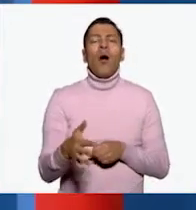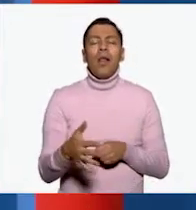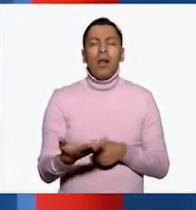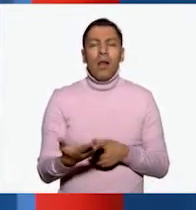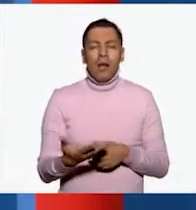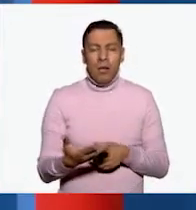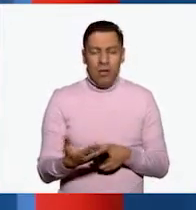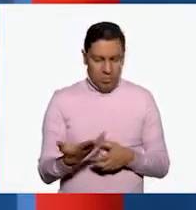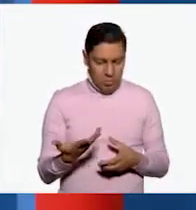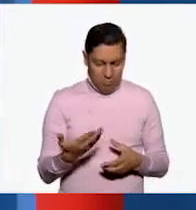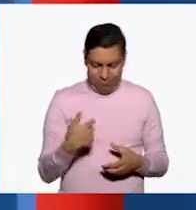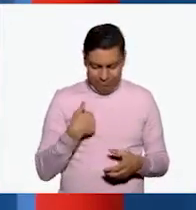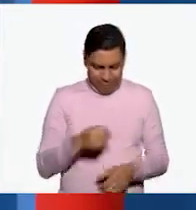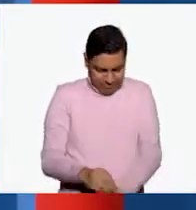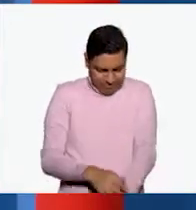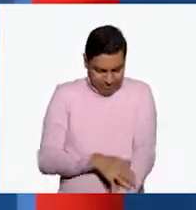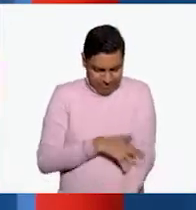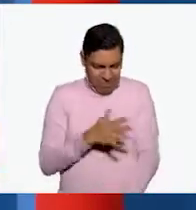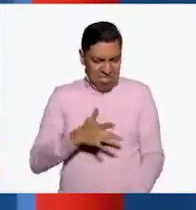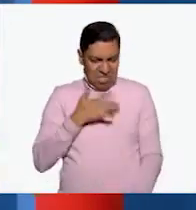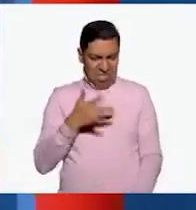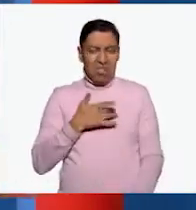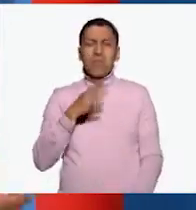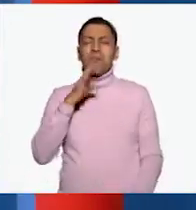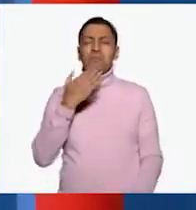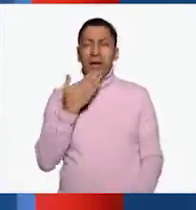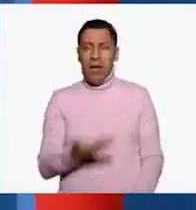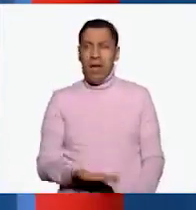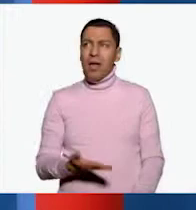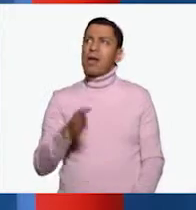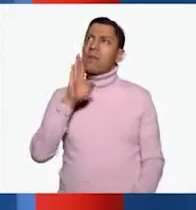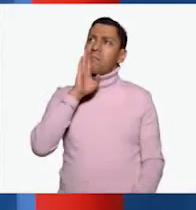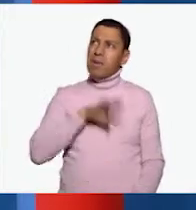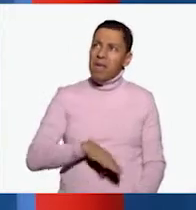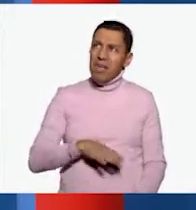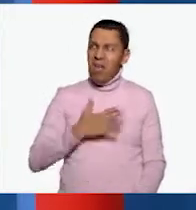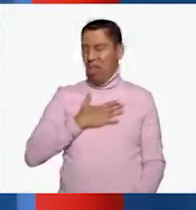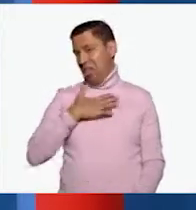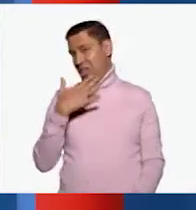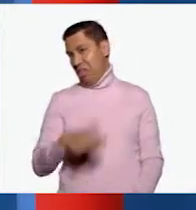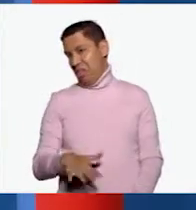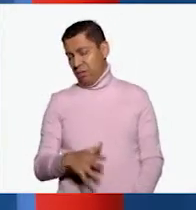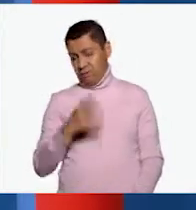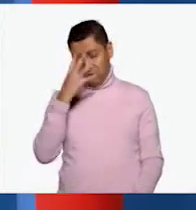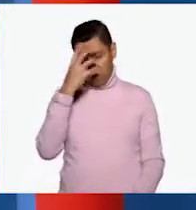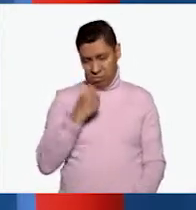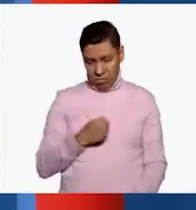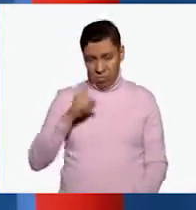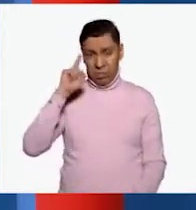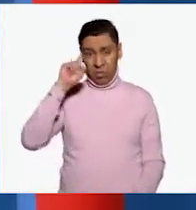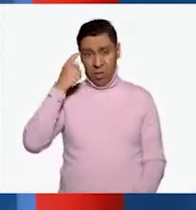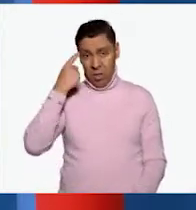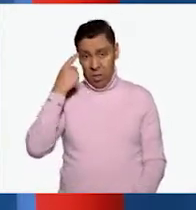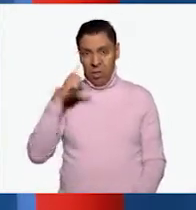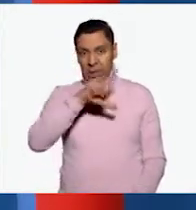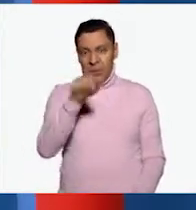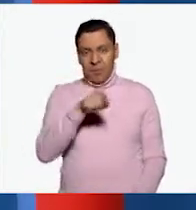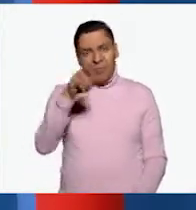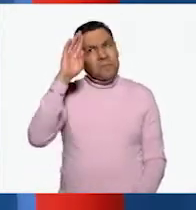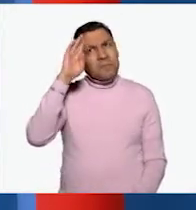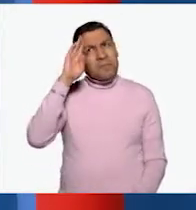es y cómo te hace sentir. Y algo muy, muy importante es que pienses qué es lo que puedes hacer para